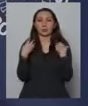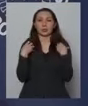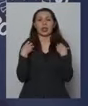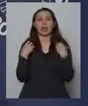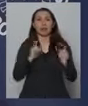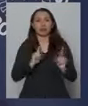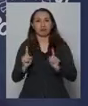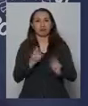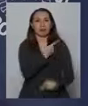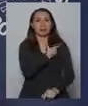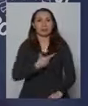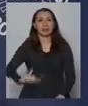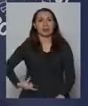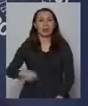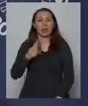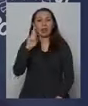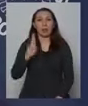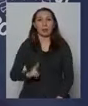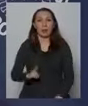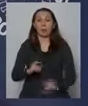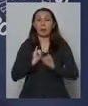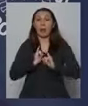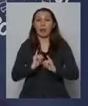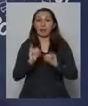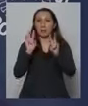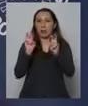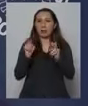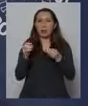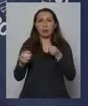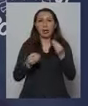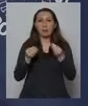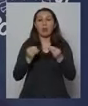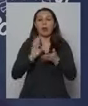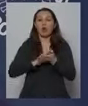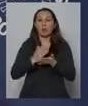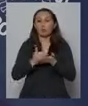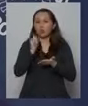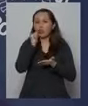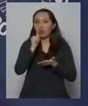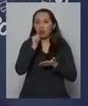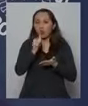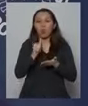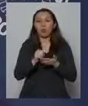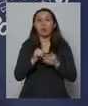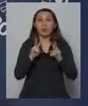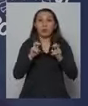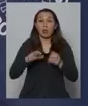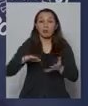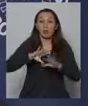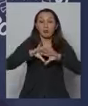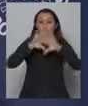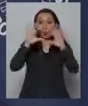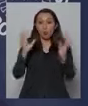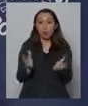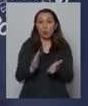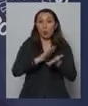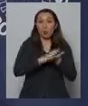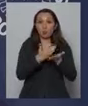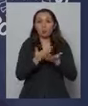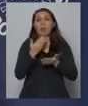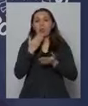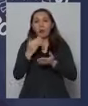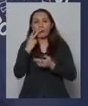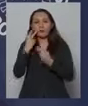el presidente de la República para dar información acerca del reporte diario, tanto de la situación mundial como de